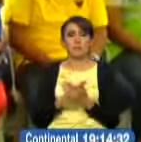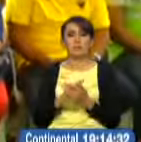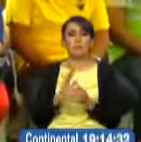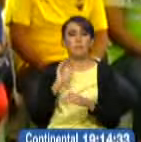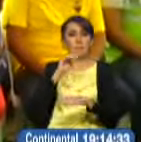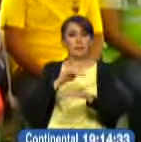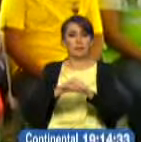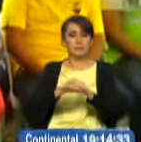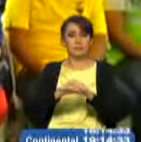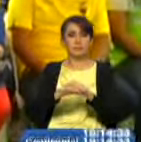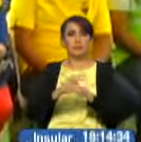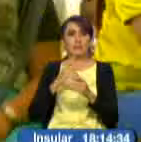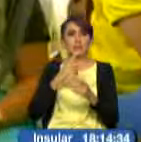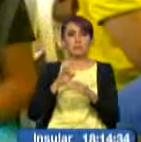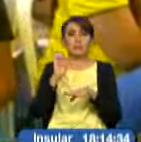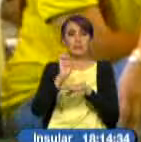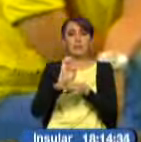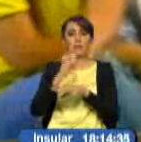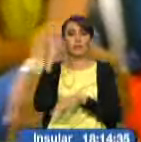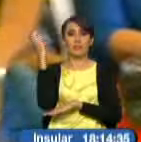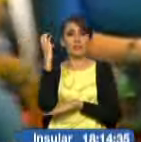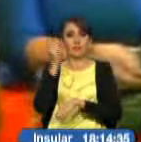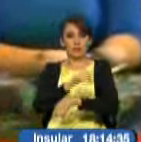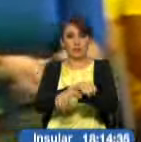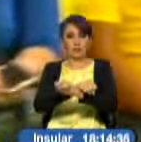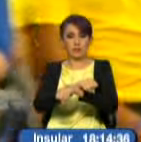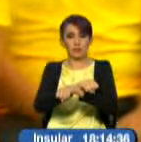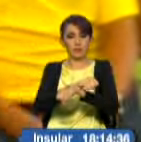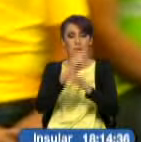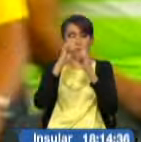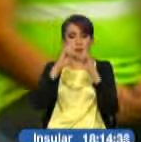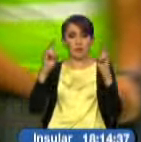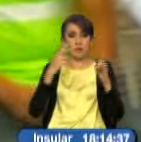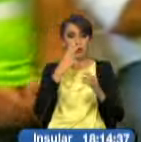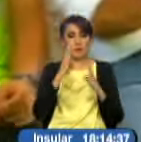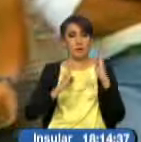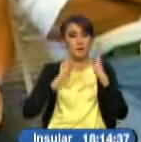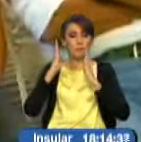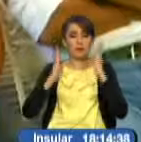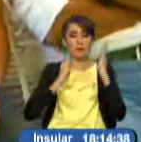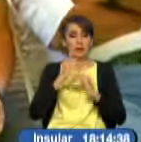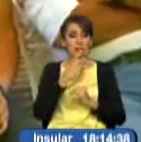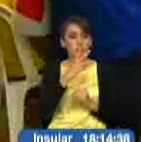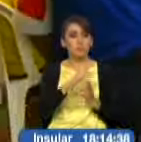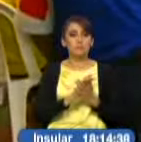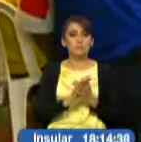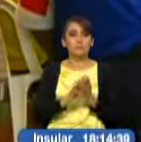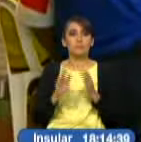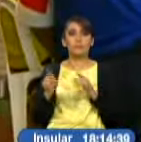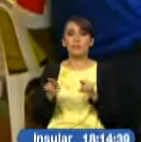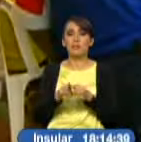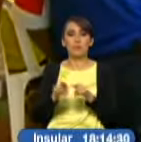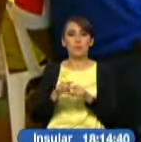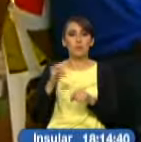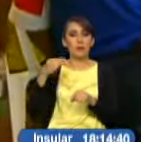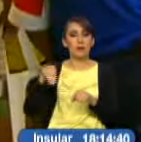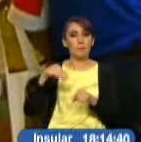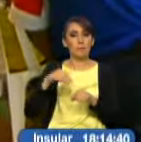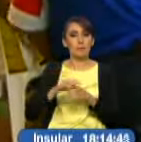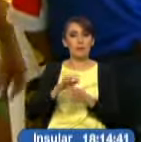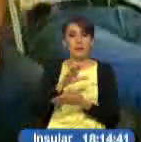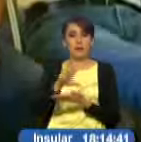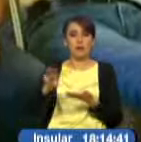País disfrutó del partido Ecuador-Colombia en el Coliseo Jaime Roldós de Babahoyo. Una jornada similar se cumplirá este miércoles en la